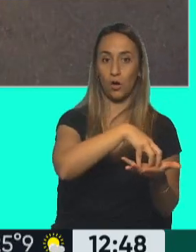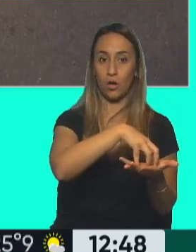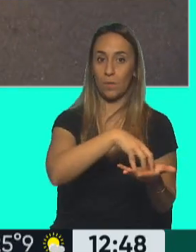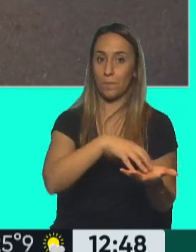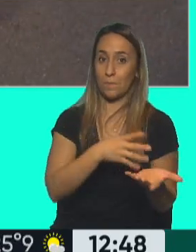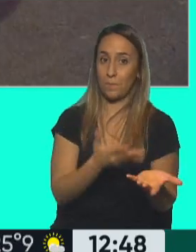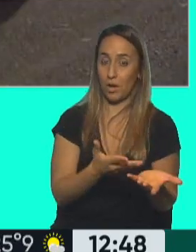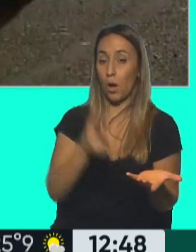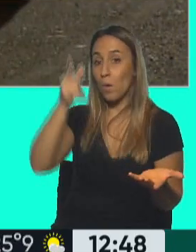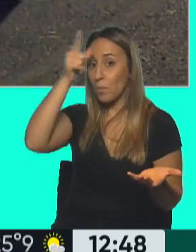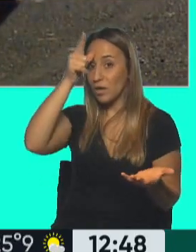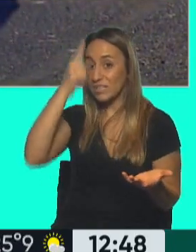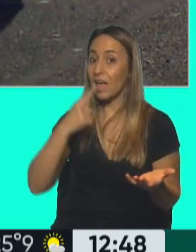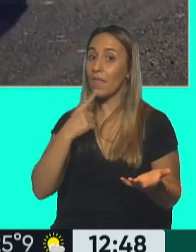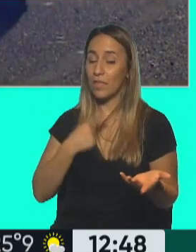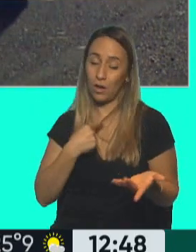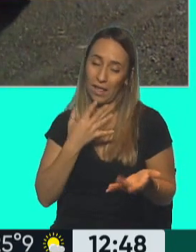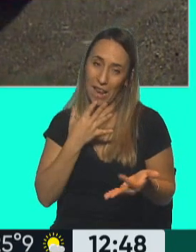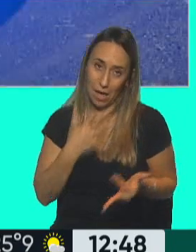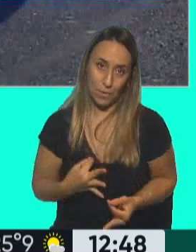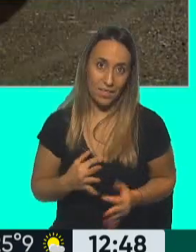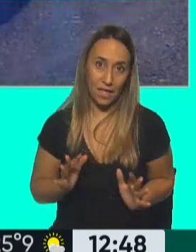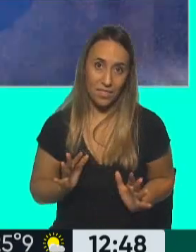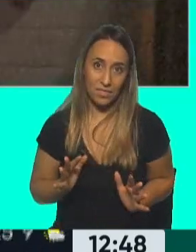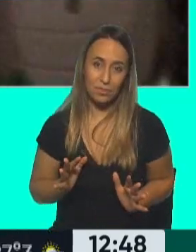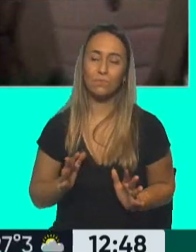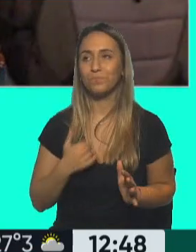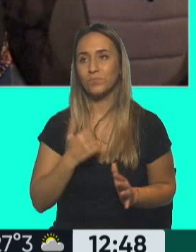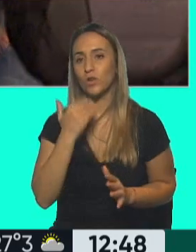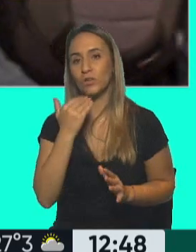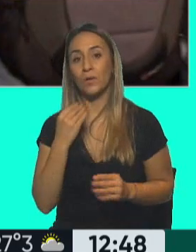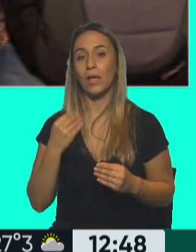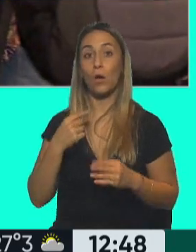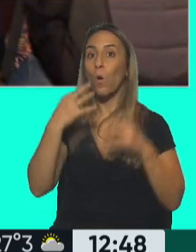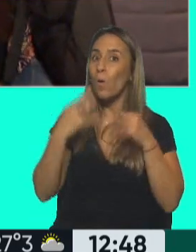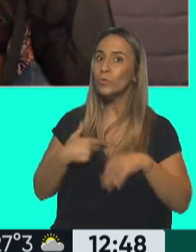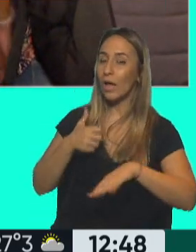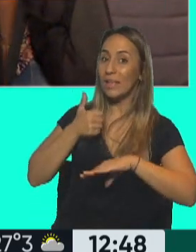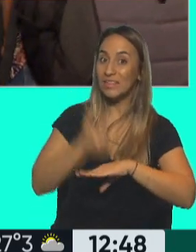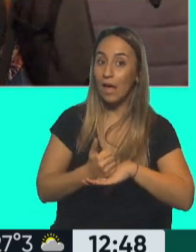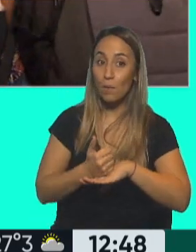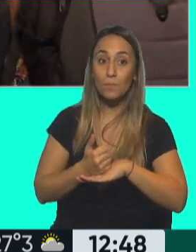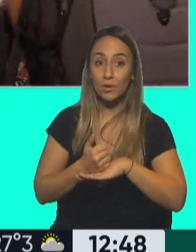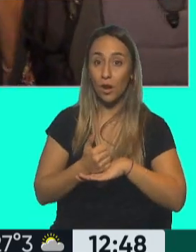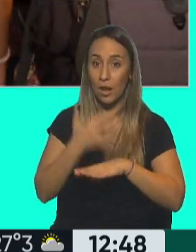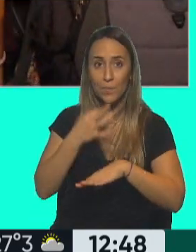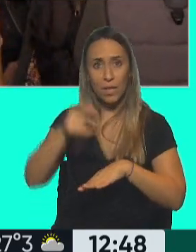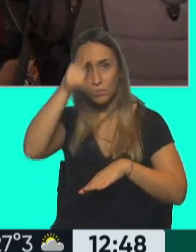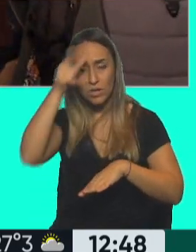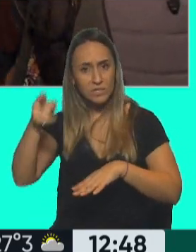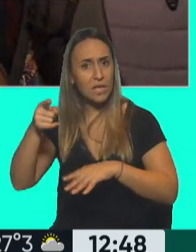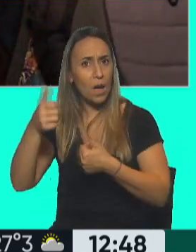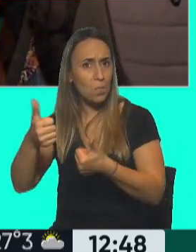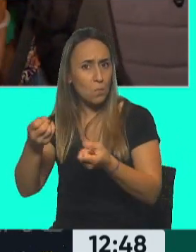a nosotros la policía, que la verdad a través, no sé si es por la presencia nuestra, pero yo debo decir que actuó muy bien, los